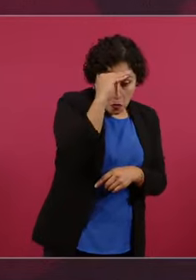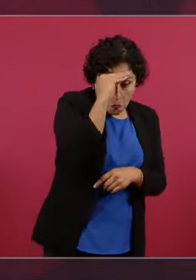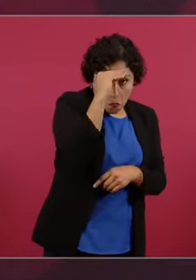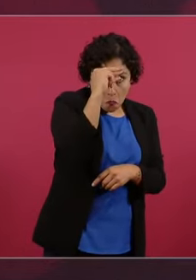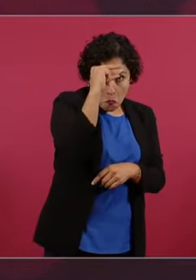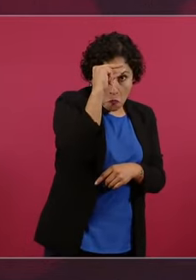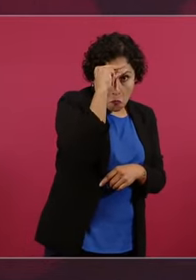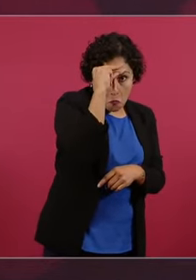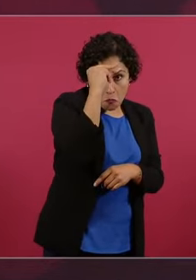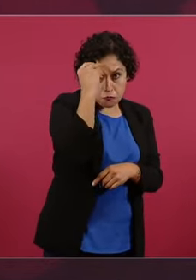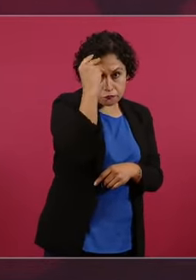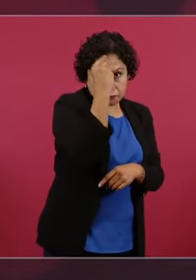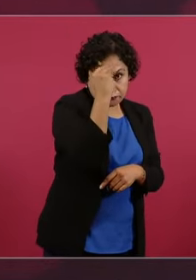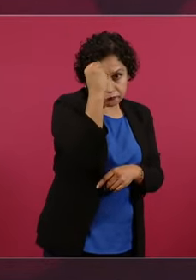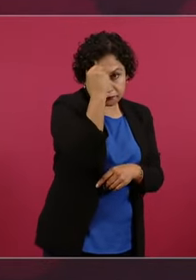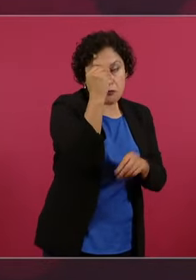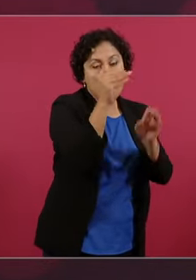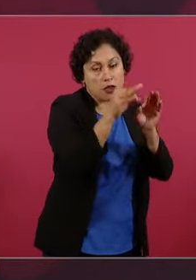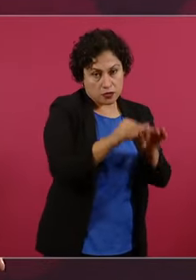también